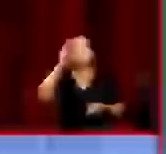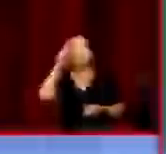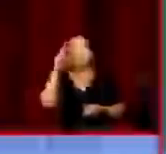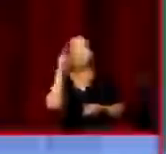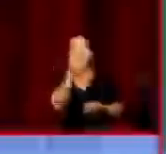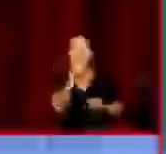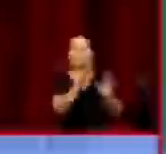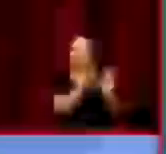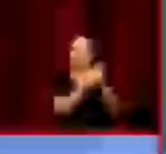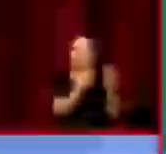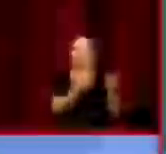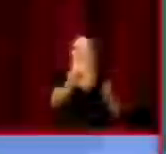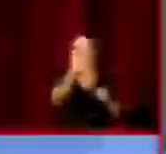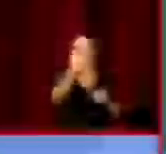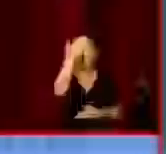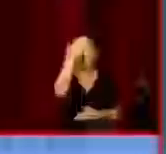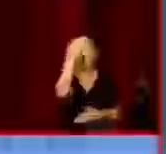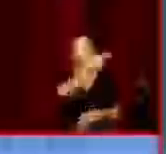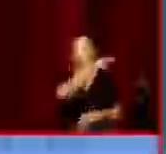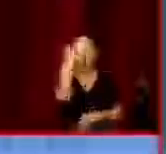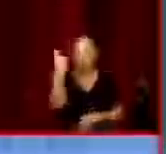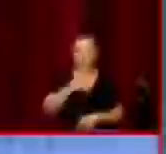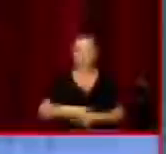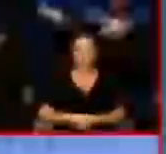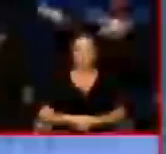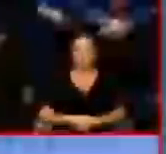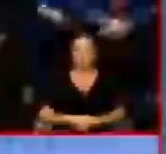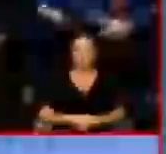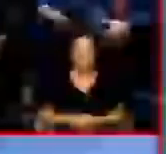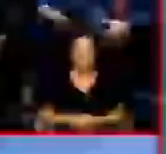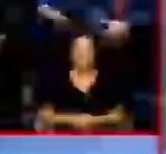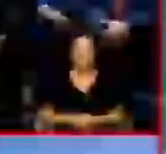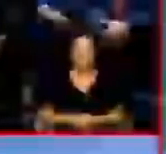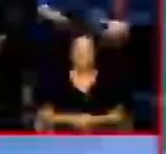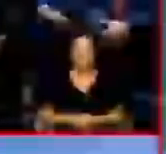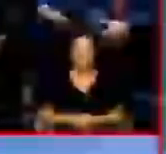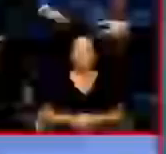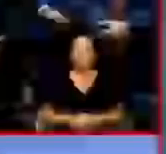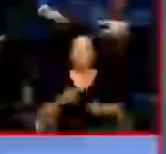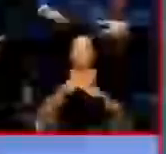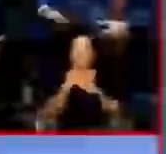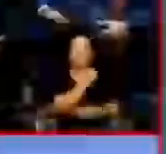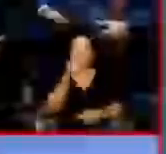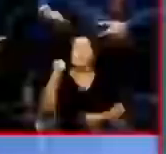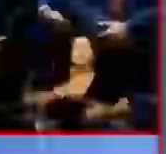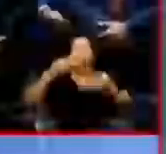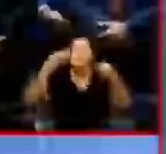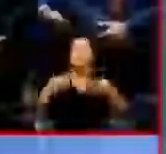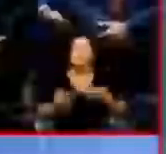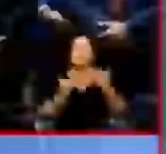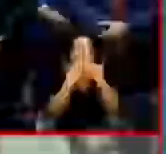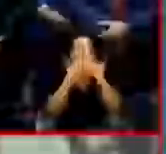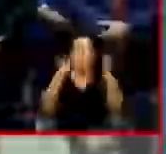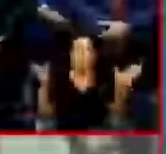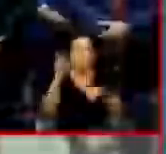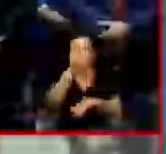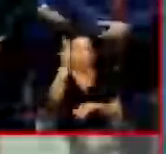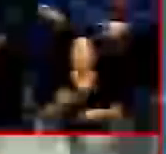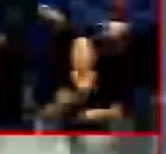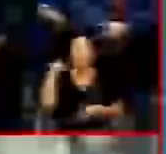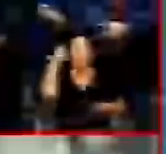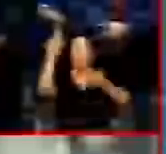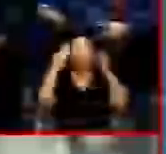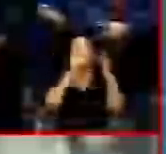cargos y también una discusión de temas más profundos, porque no son incompatibles esas dos cosas. Y me parece que en cada una de las coaliciones también